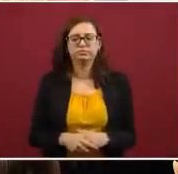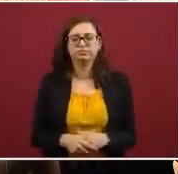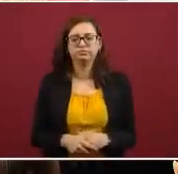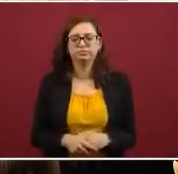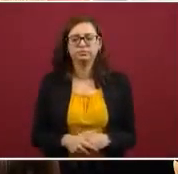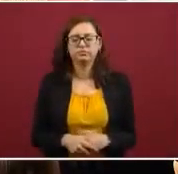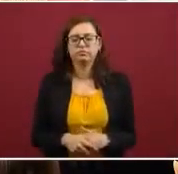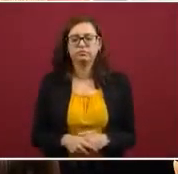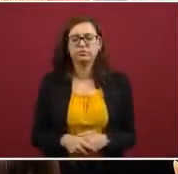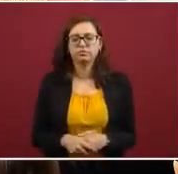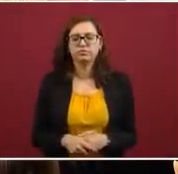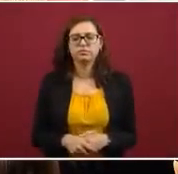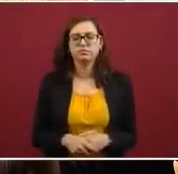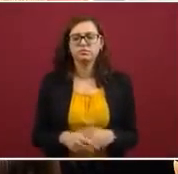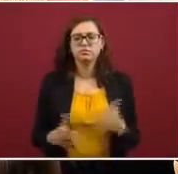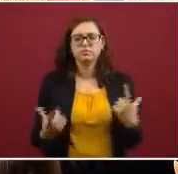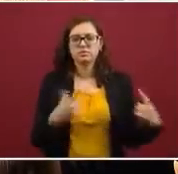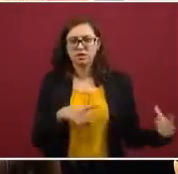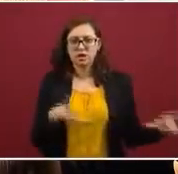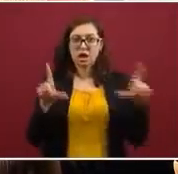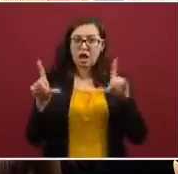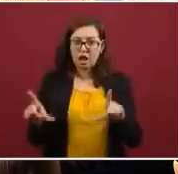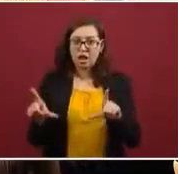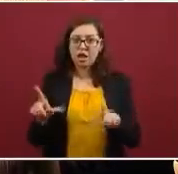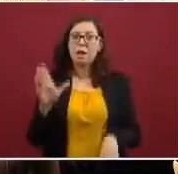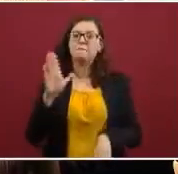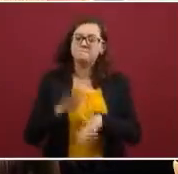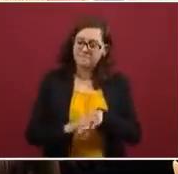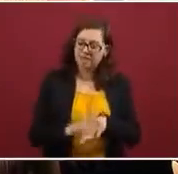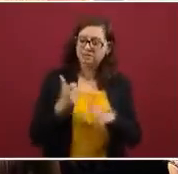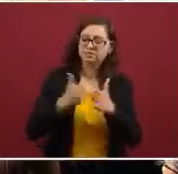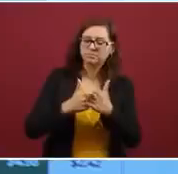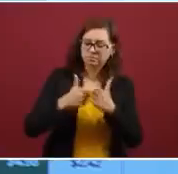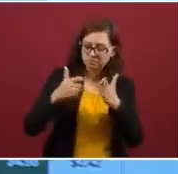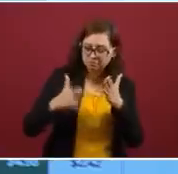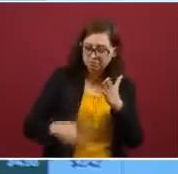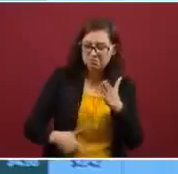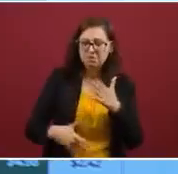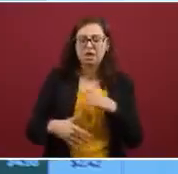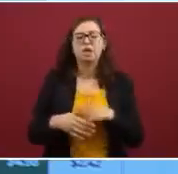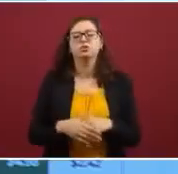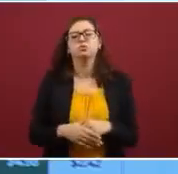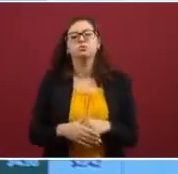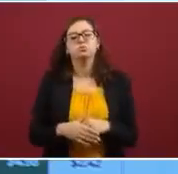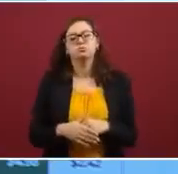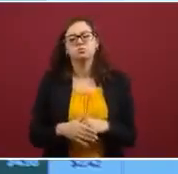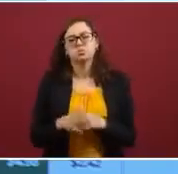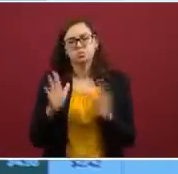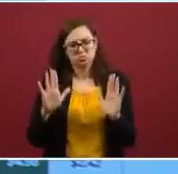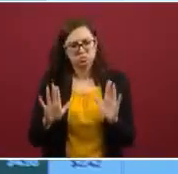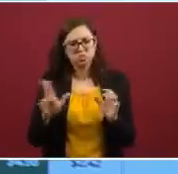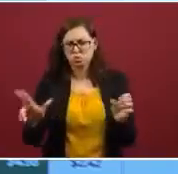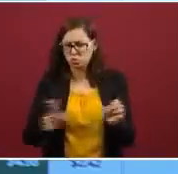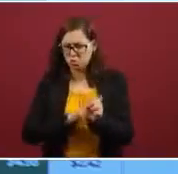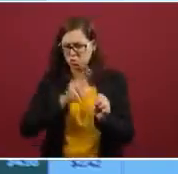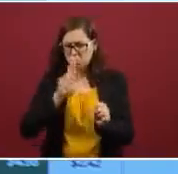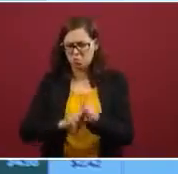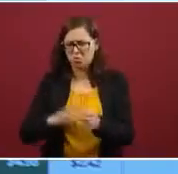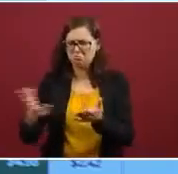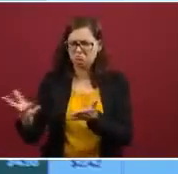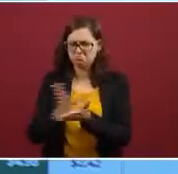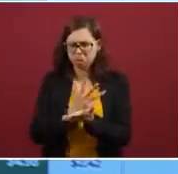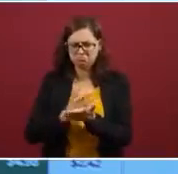siguiente tabla nos muestra quiénes son los que le ganan menos, los que tienen un margen más razonable, son los